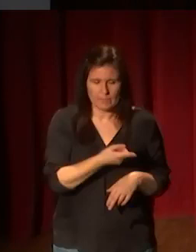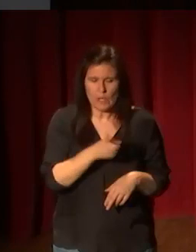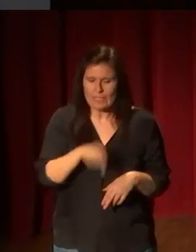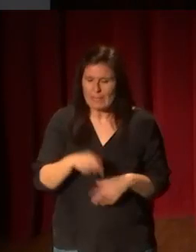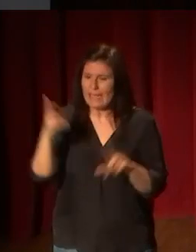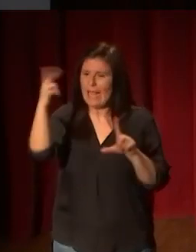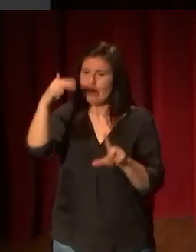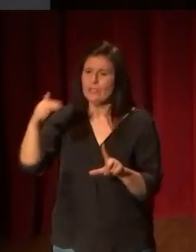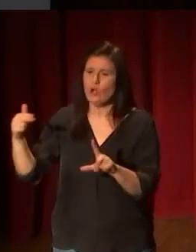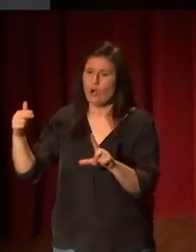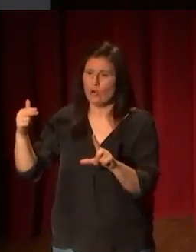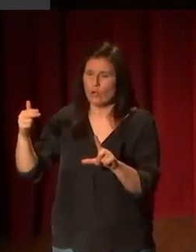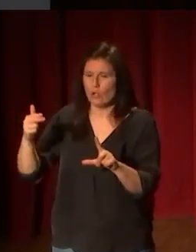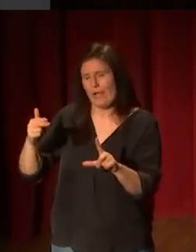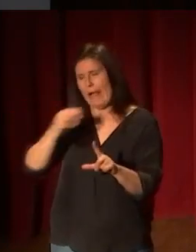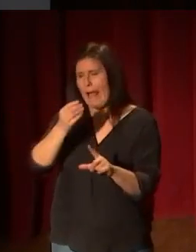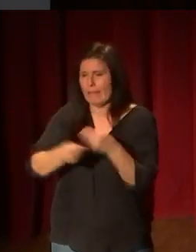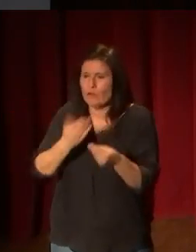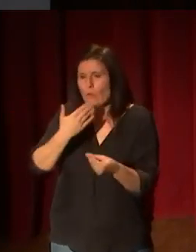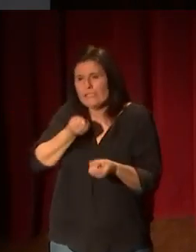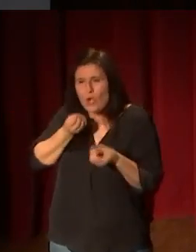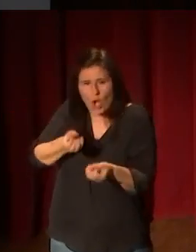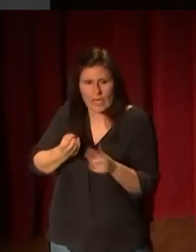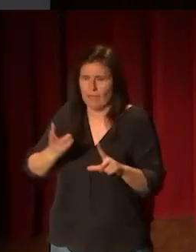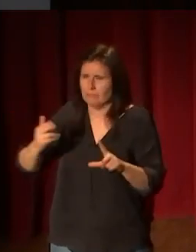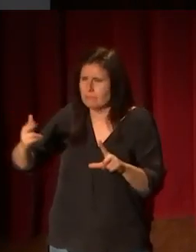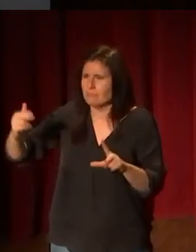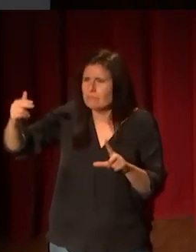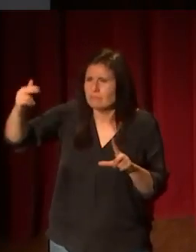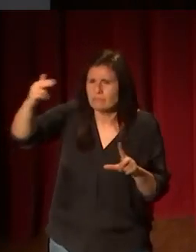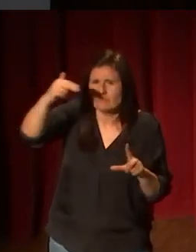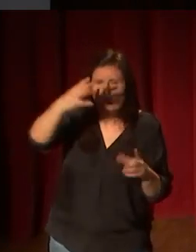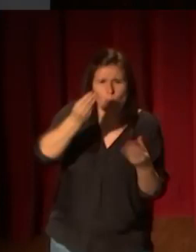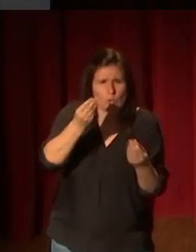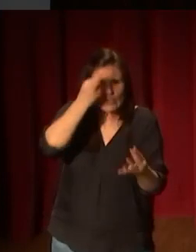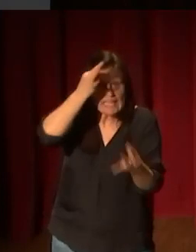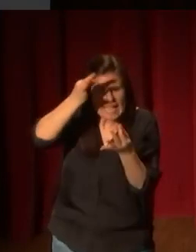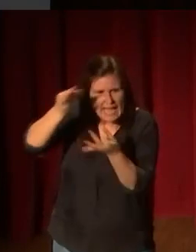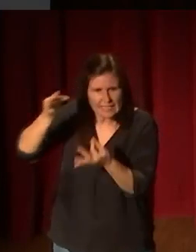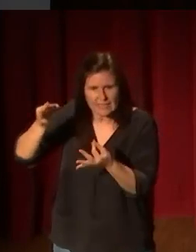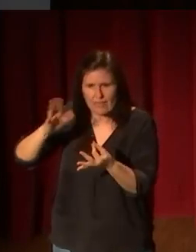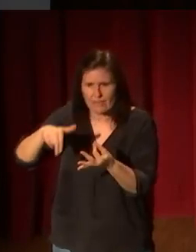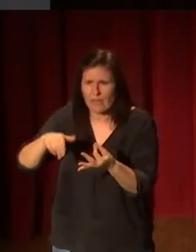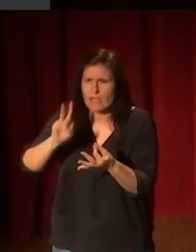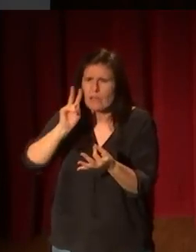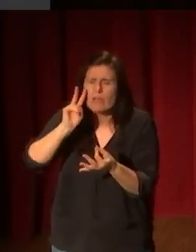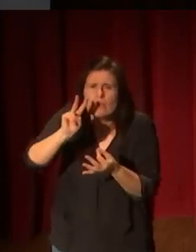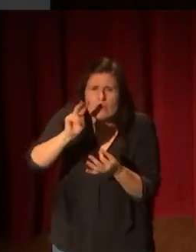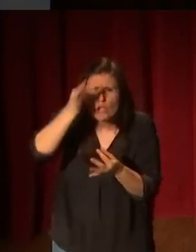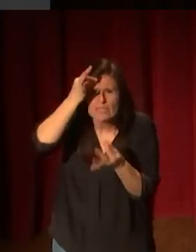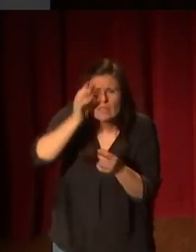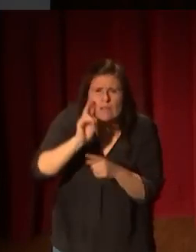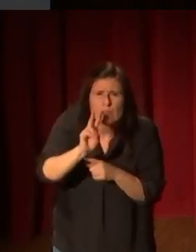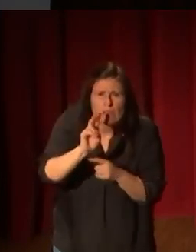detiene en contar con un aspecto con un carácter narrativo muchos de esos detalles que nos obligan a mirar de cerca al cuadro